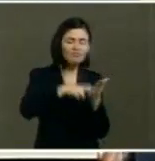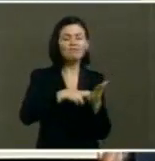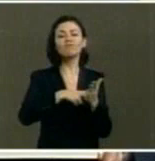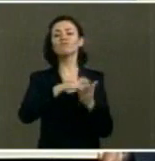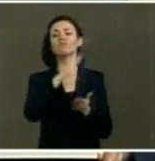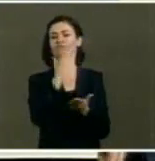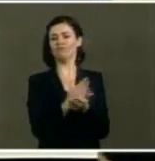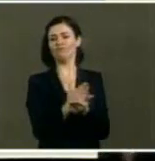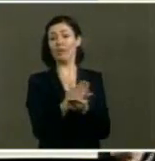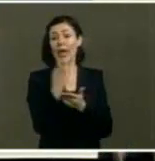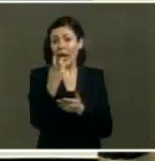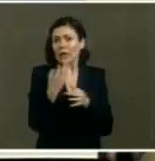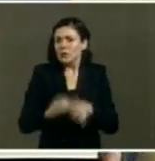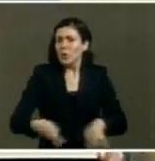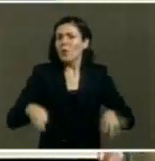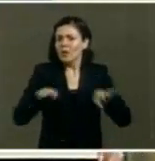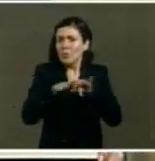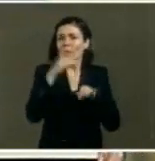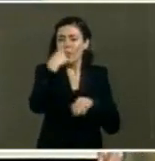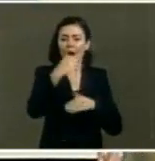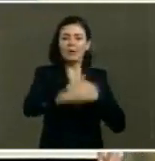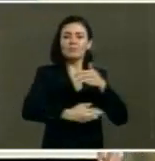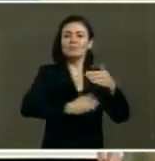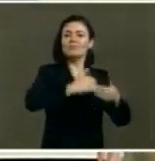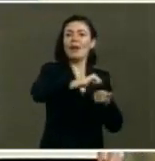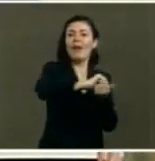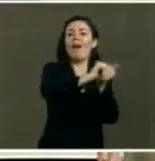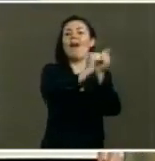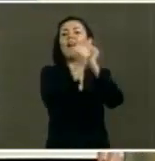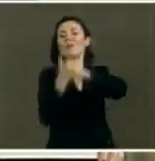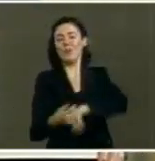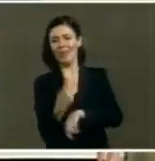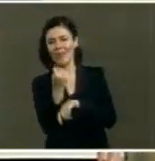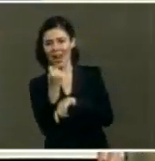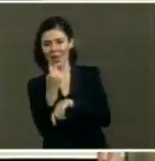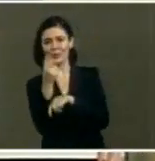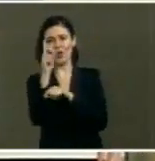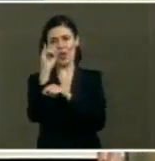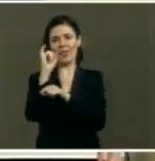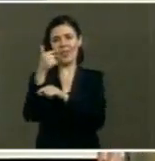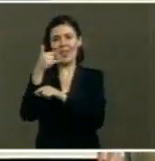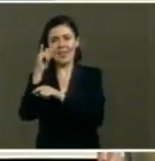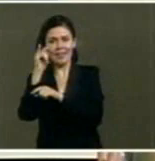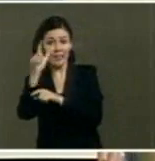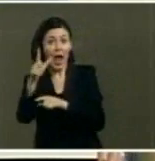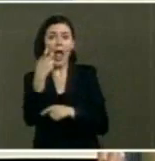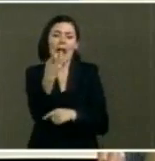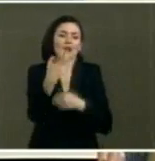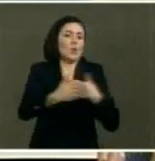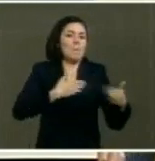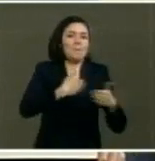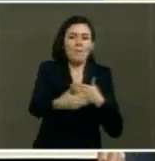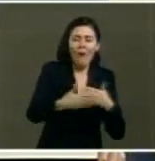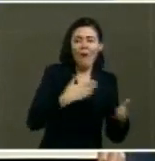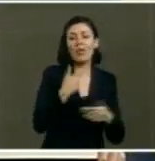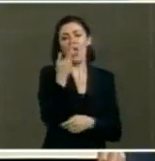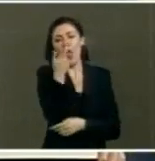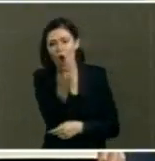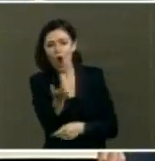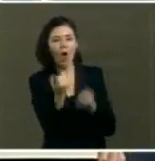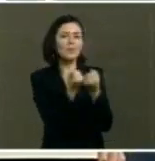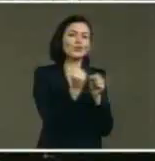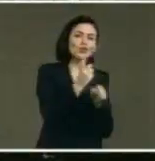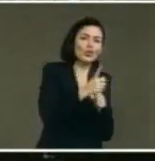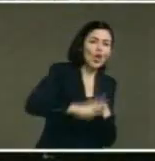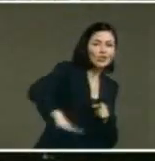importante proceso que es vital para la apertura del sector y para la modernización económica, social y política del